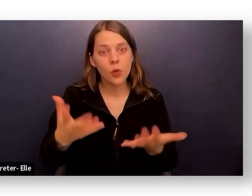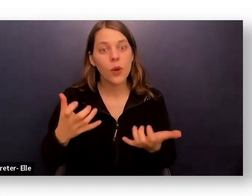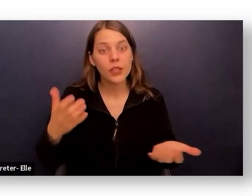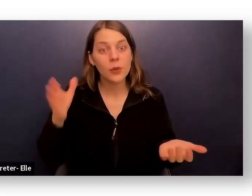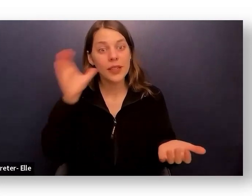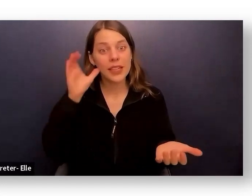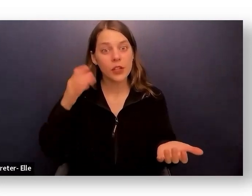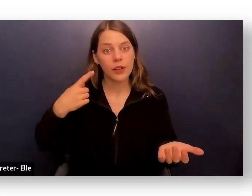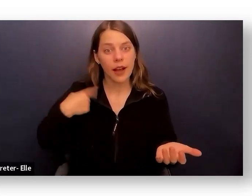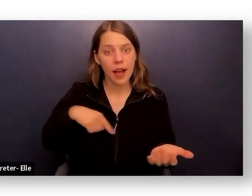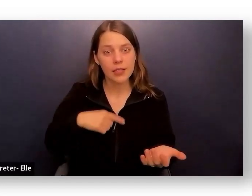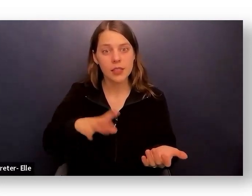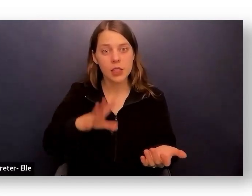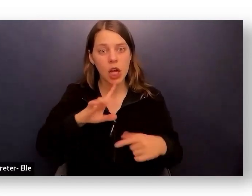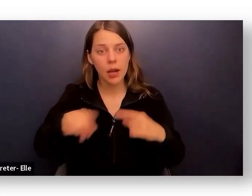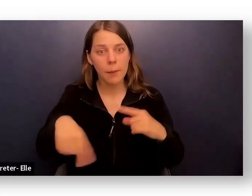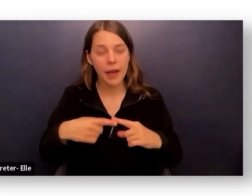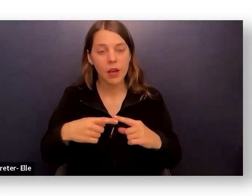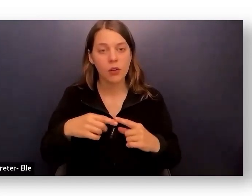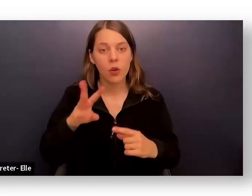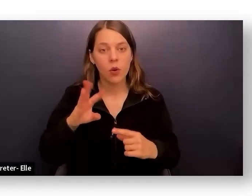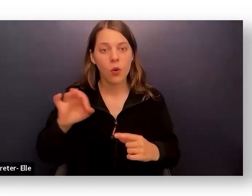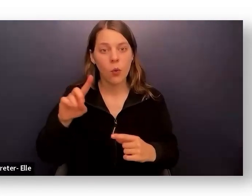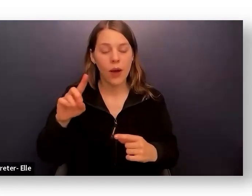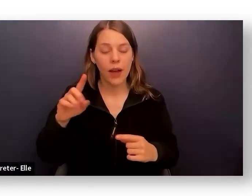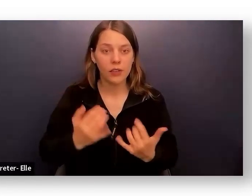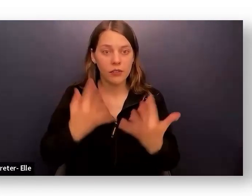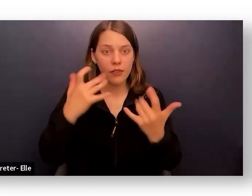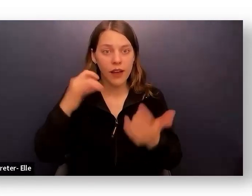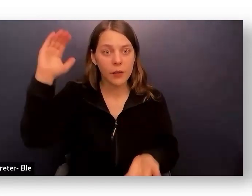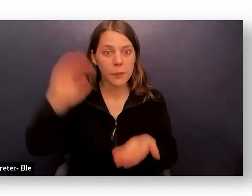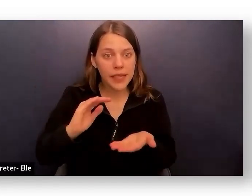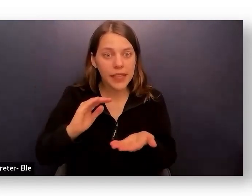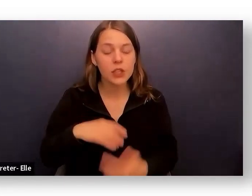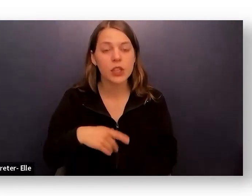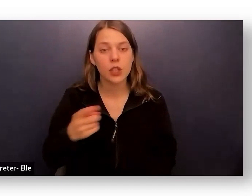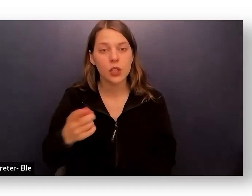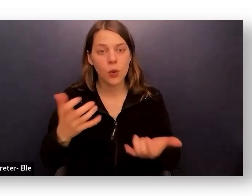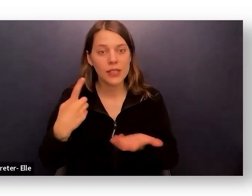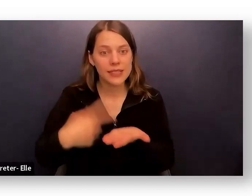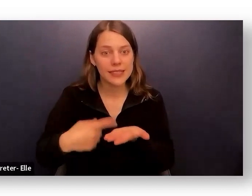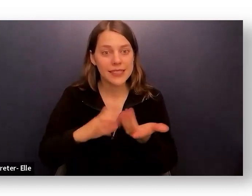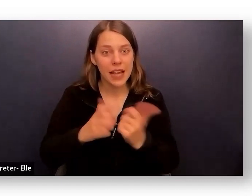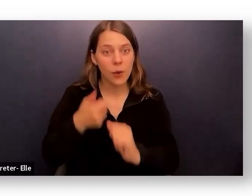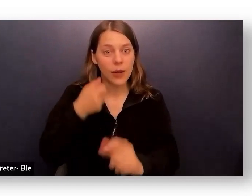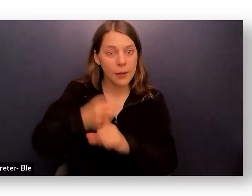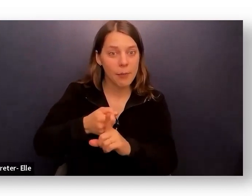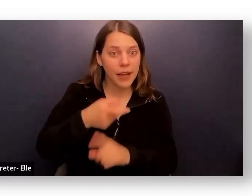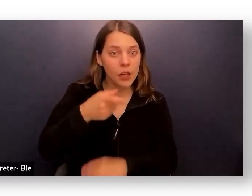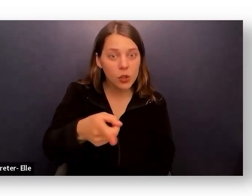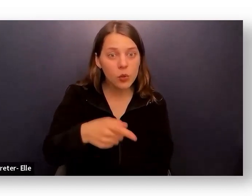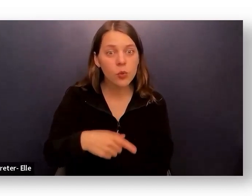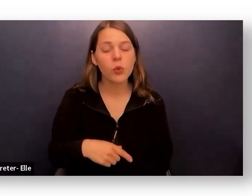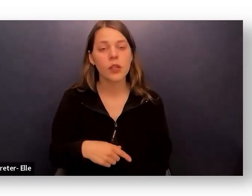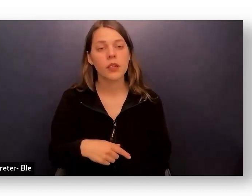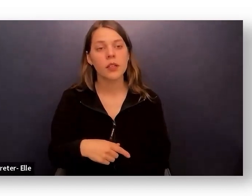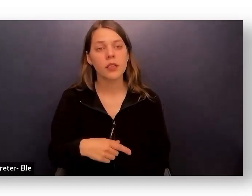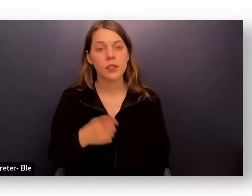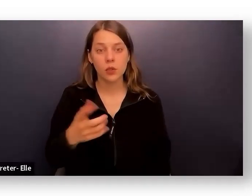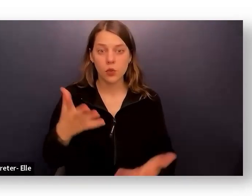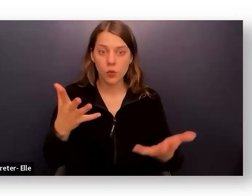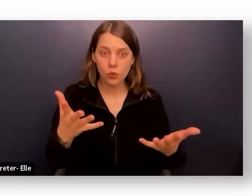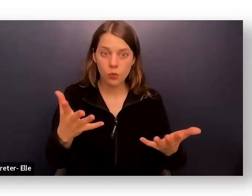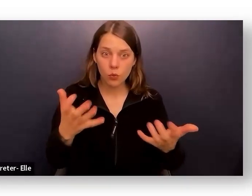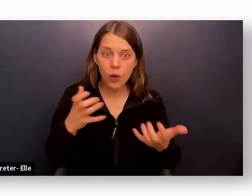platicar, quieren escuchar a nosotros platicar sobre la mitigación de incendios forestales y es que ustedes quieren platicar del incendio forestal y